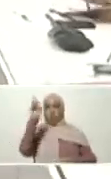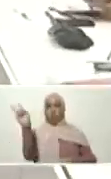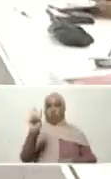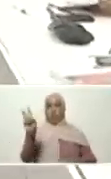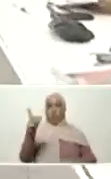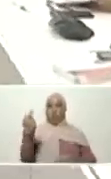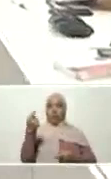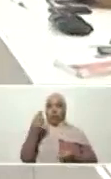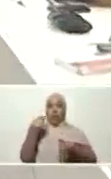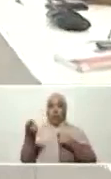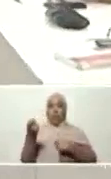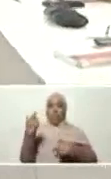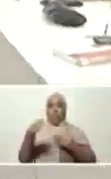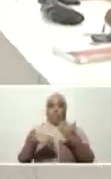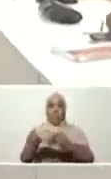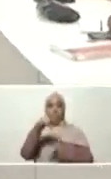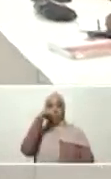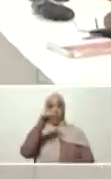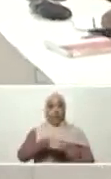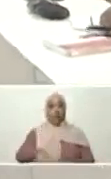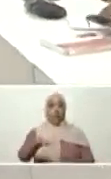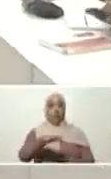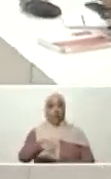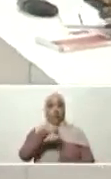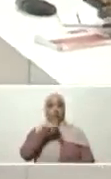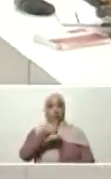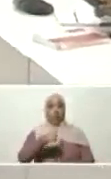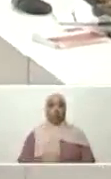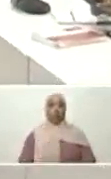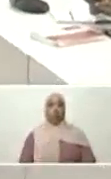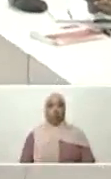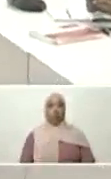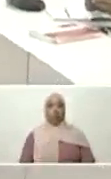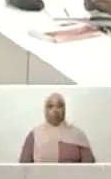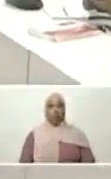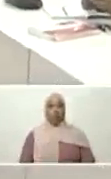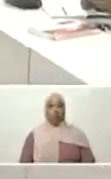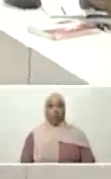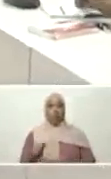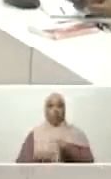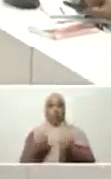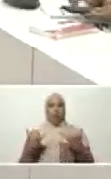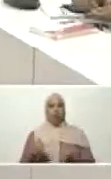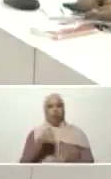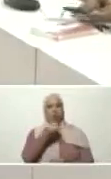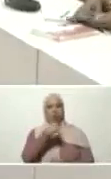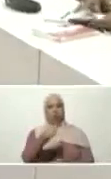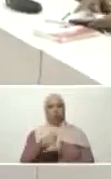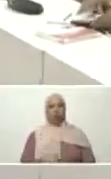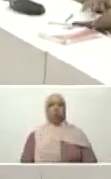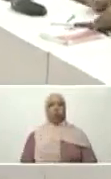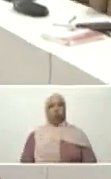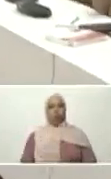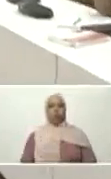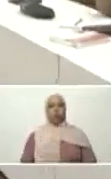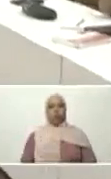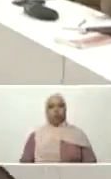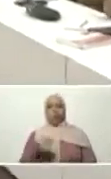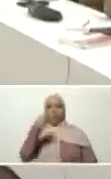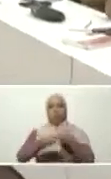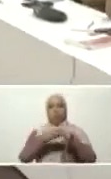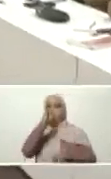las pilas, ¿oyó? Con el poder comunal. Yo quiero ver financiamiento a manos llenas para el poder comunal